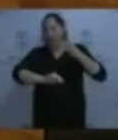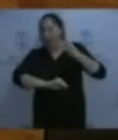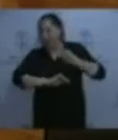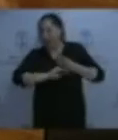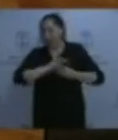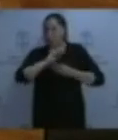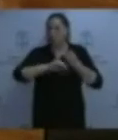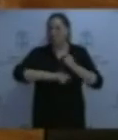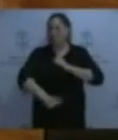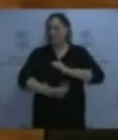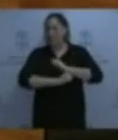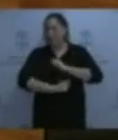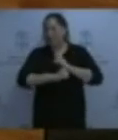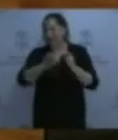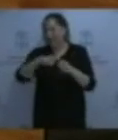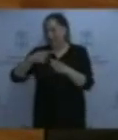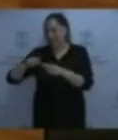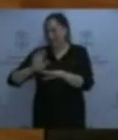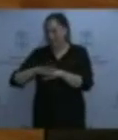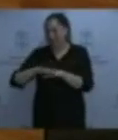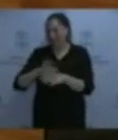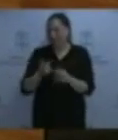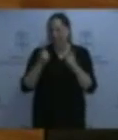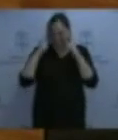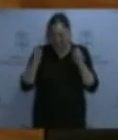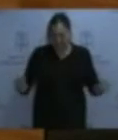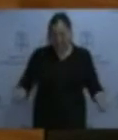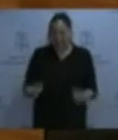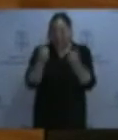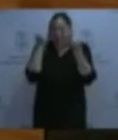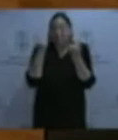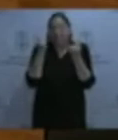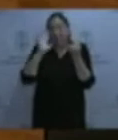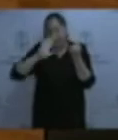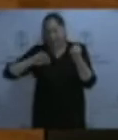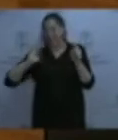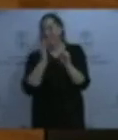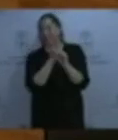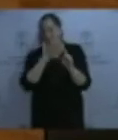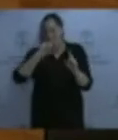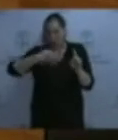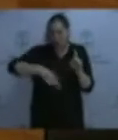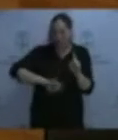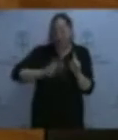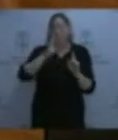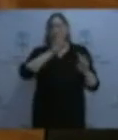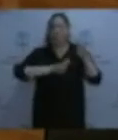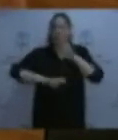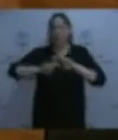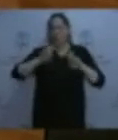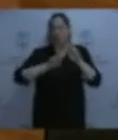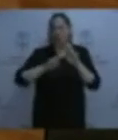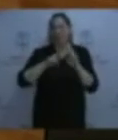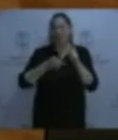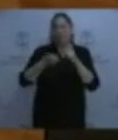el agua va a acabar entrando. Y fastidiando por algún lado, ¿no? Hay que minimizar los daños, hay que optimizar, encontrar